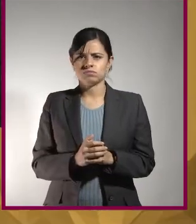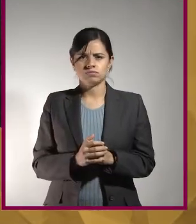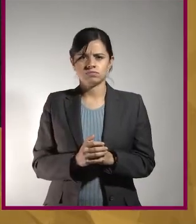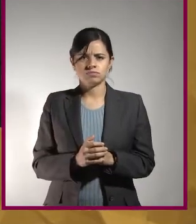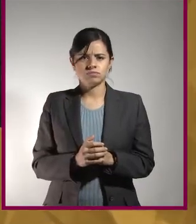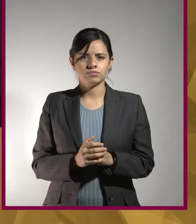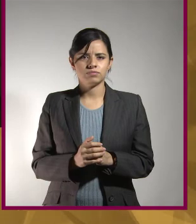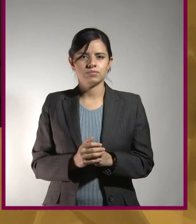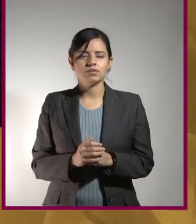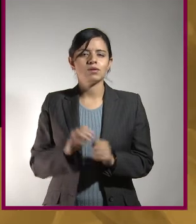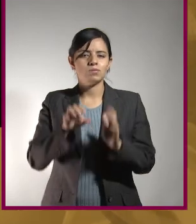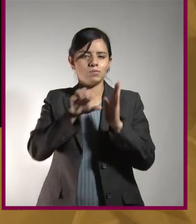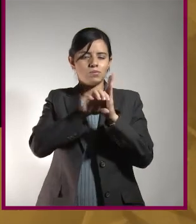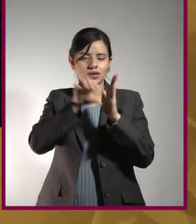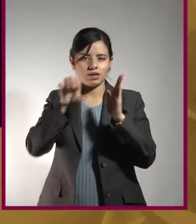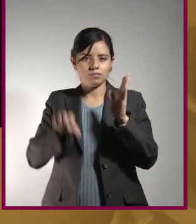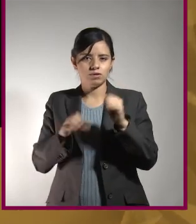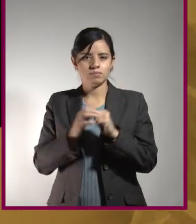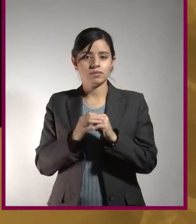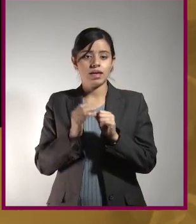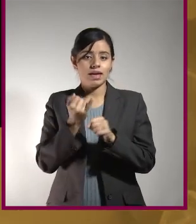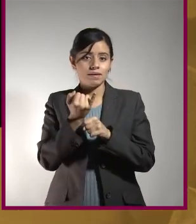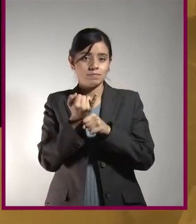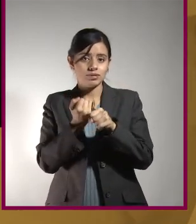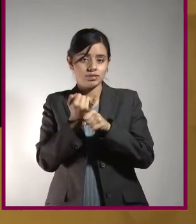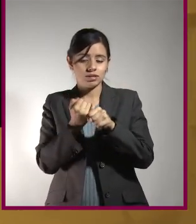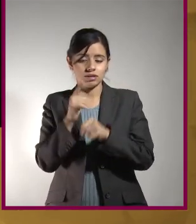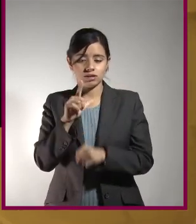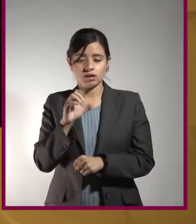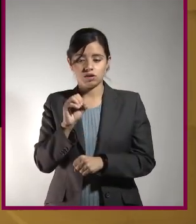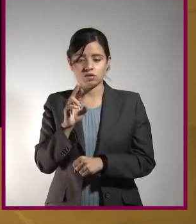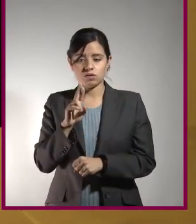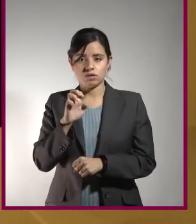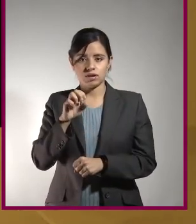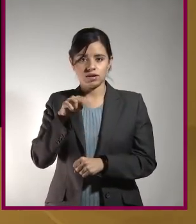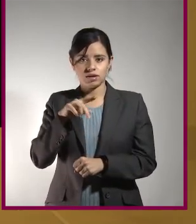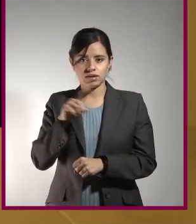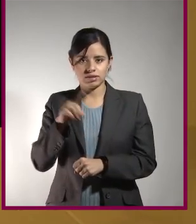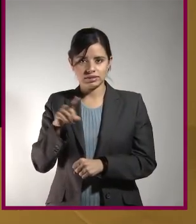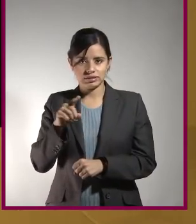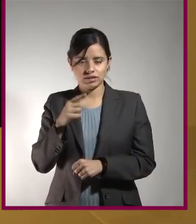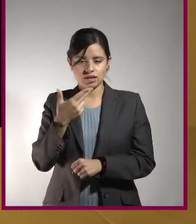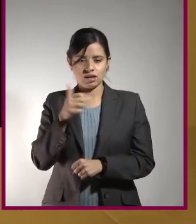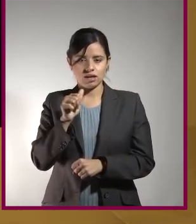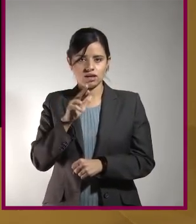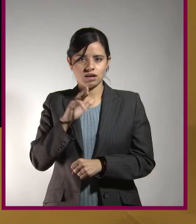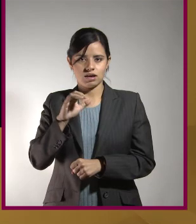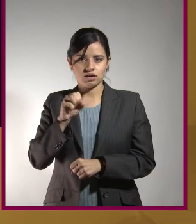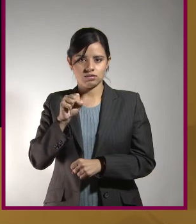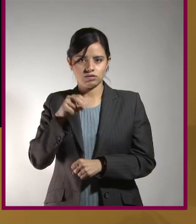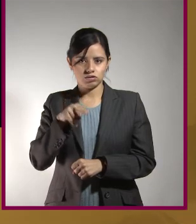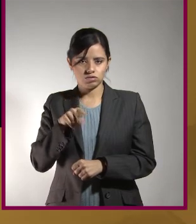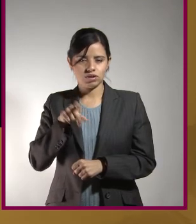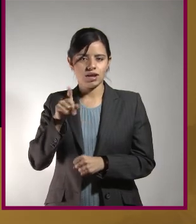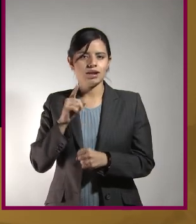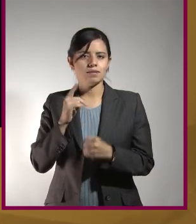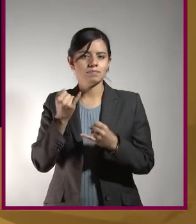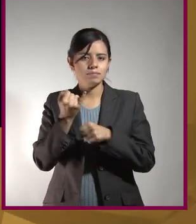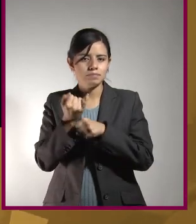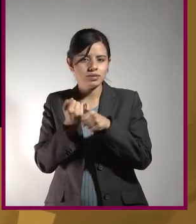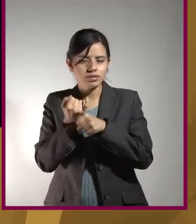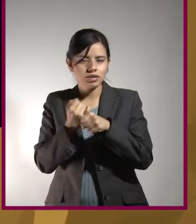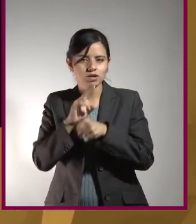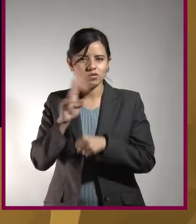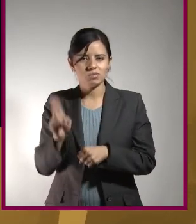no siempre fue así. Por ejemplo, según el investigador Lawrence E. Harrison, investigador de la Universidad de Tufts